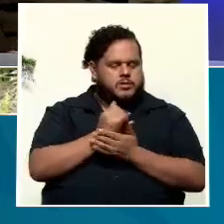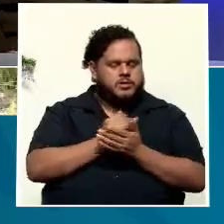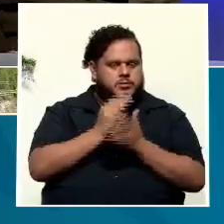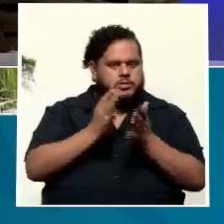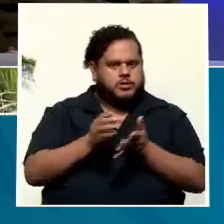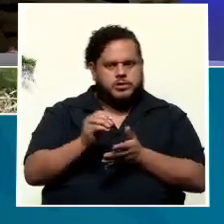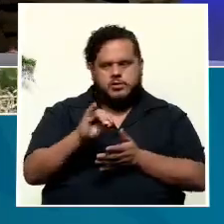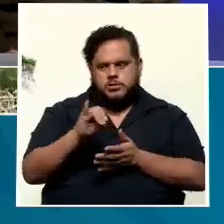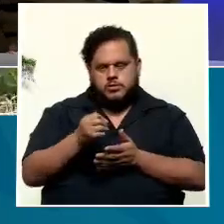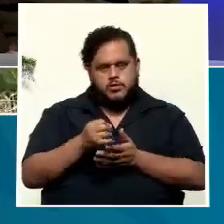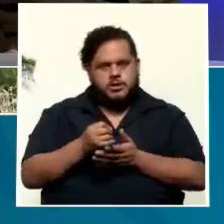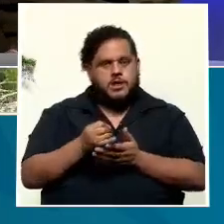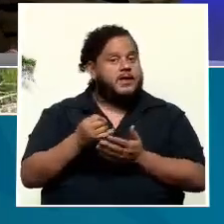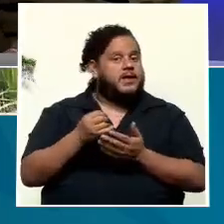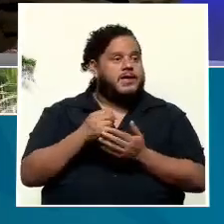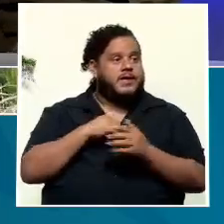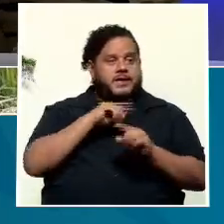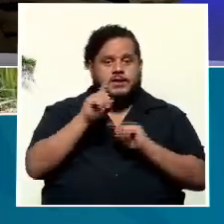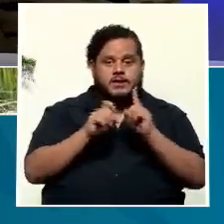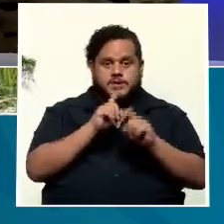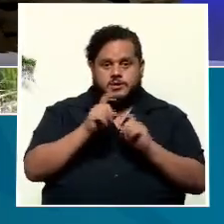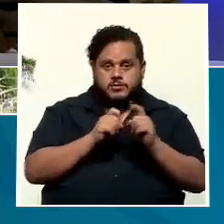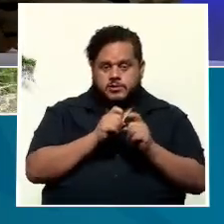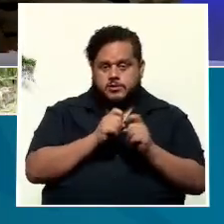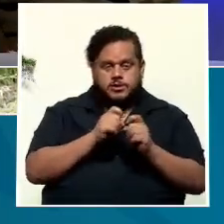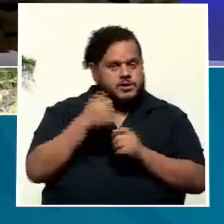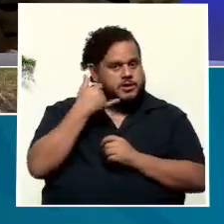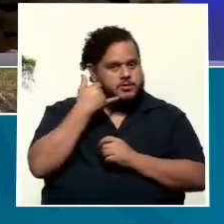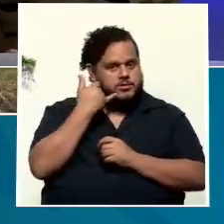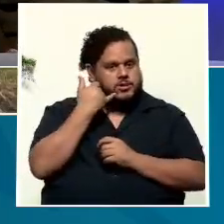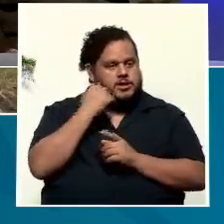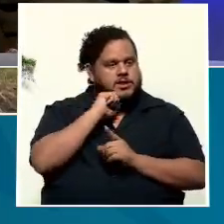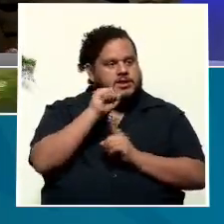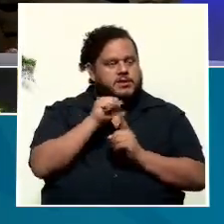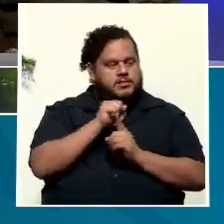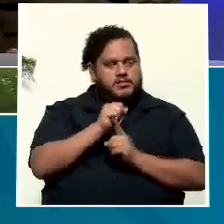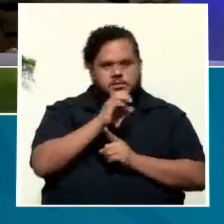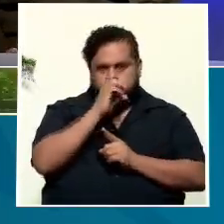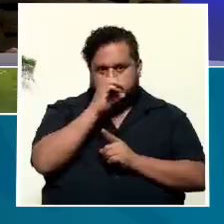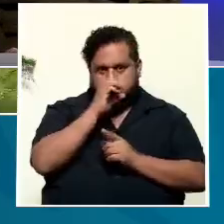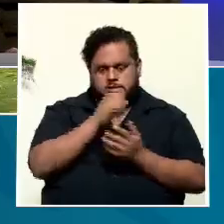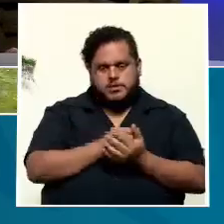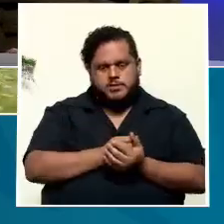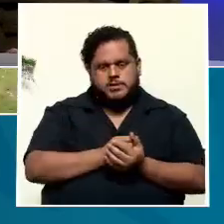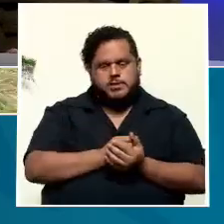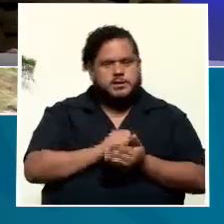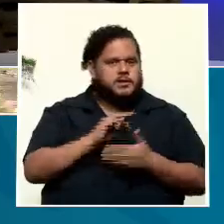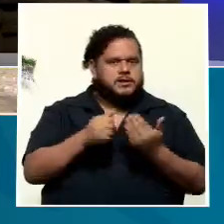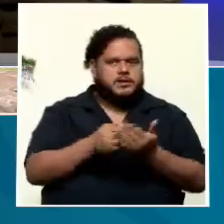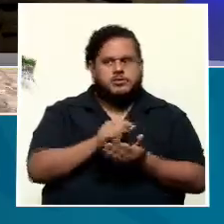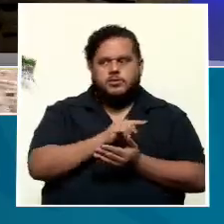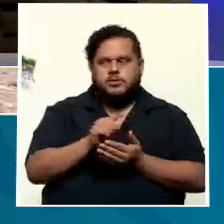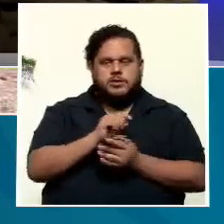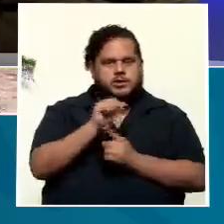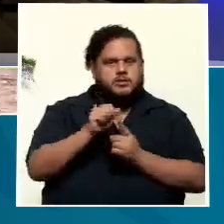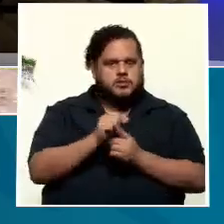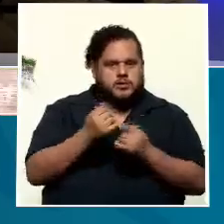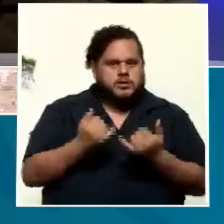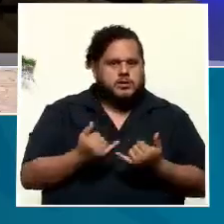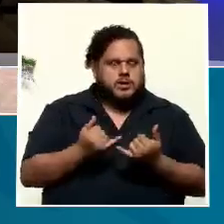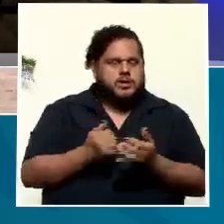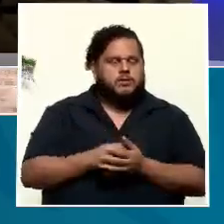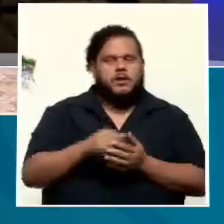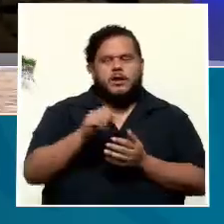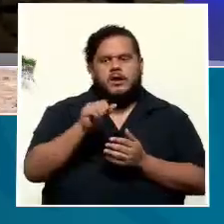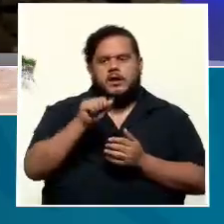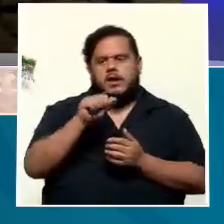OIJ en las intervenciones telefónicas del caso Cochinilla y de todos estos casos que están ahora,